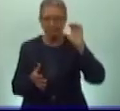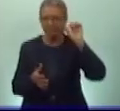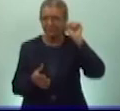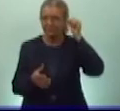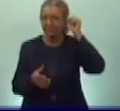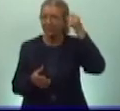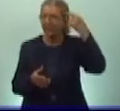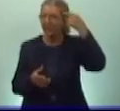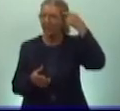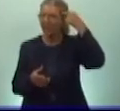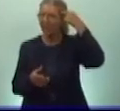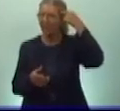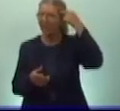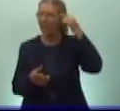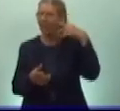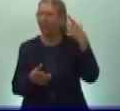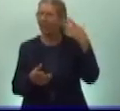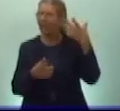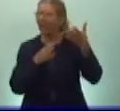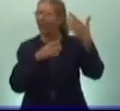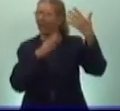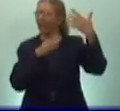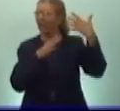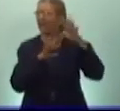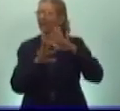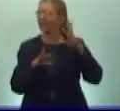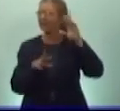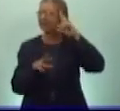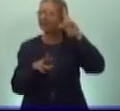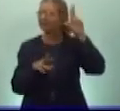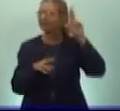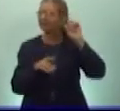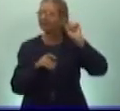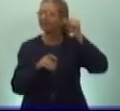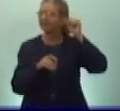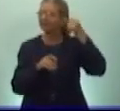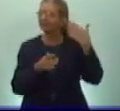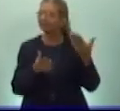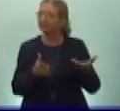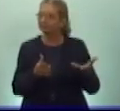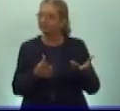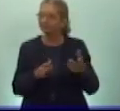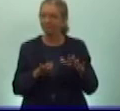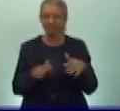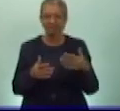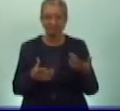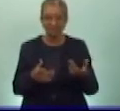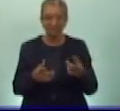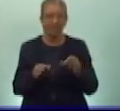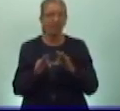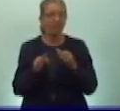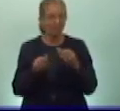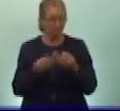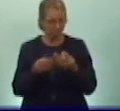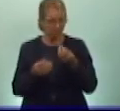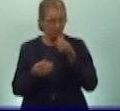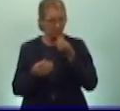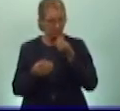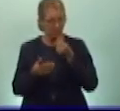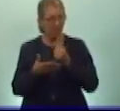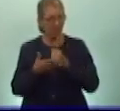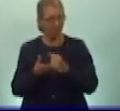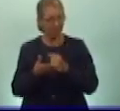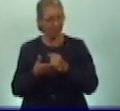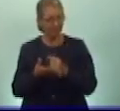buscando las tablas que representan estos resultados para poder dar respuesta. Los familiares, por supuesto, pueden